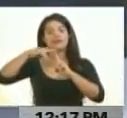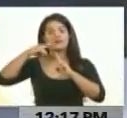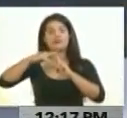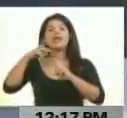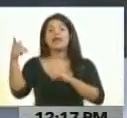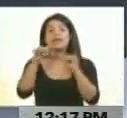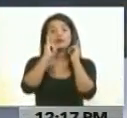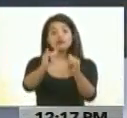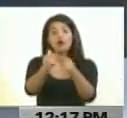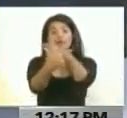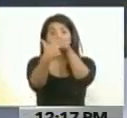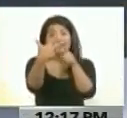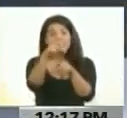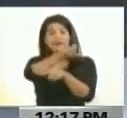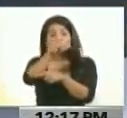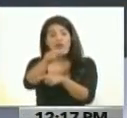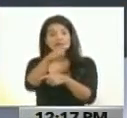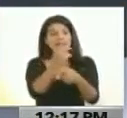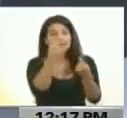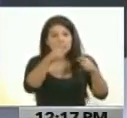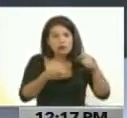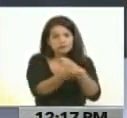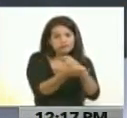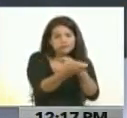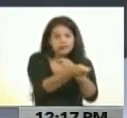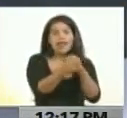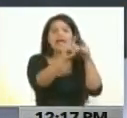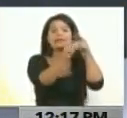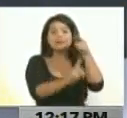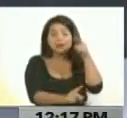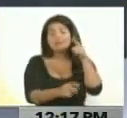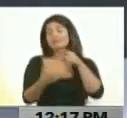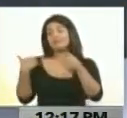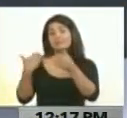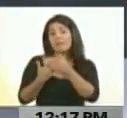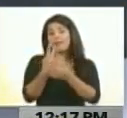tres intentos de sabotaje al sistema eléctrico en las últimas